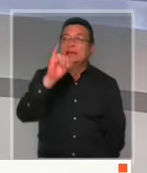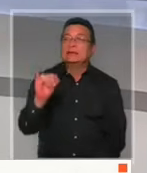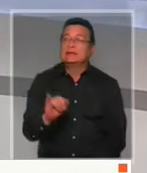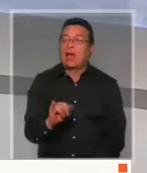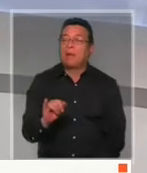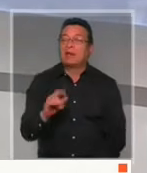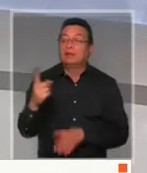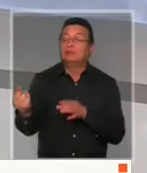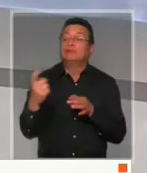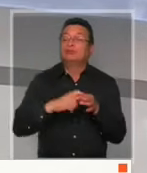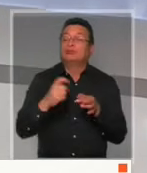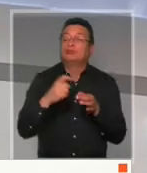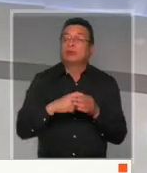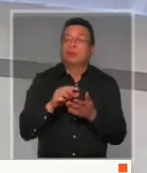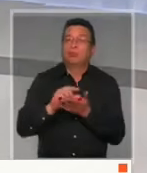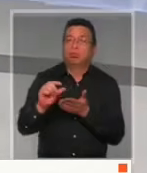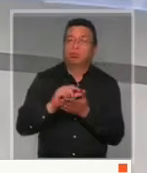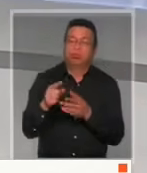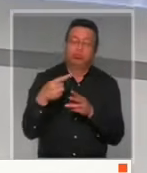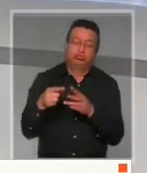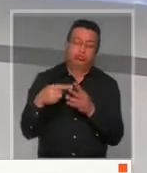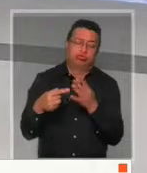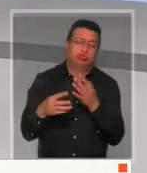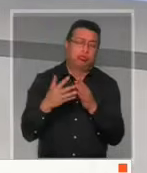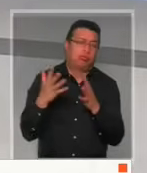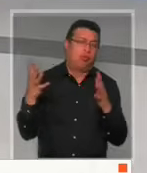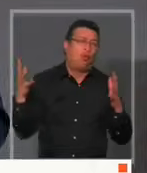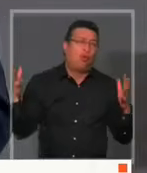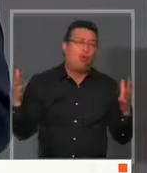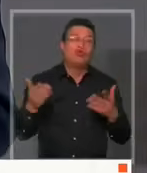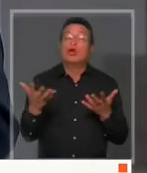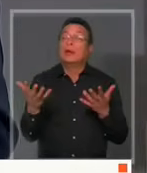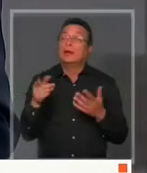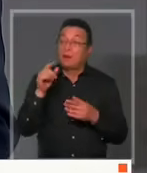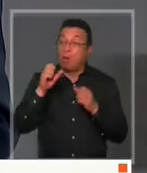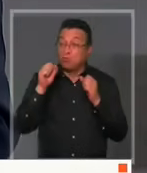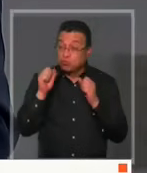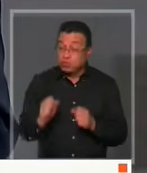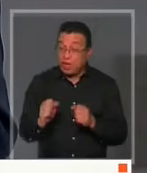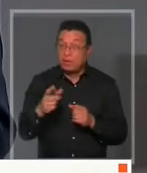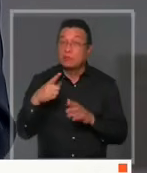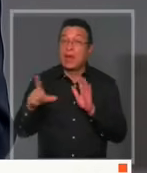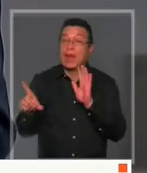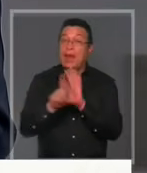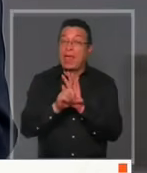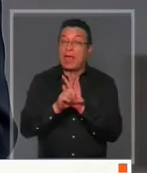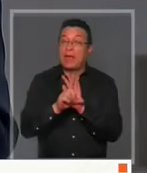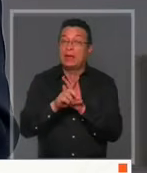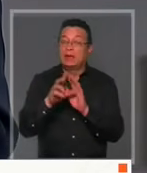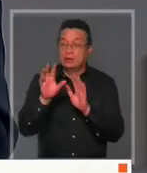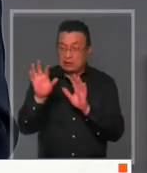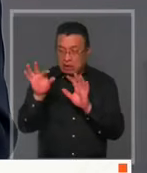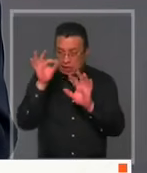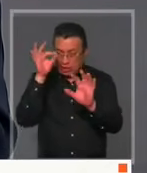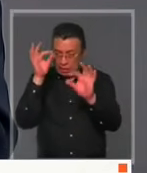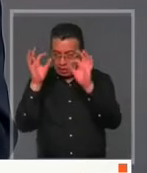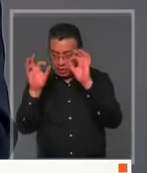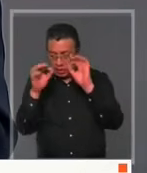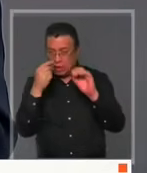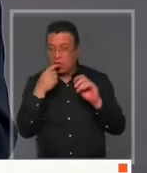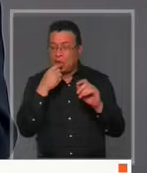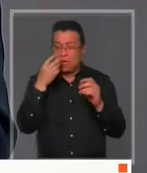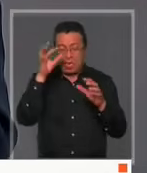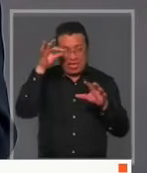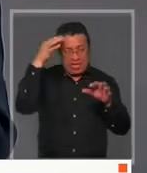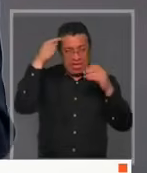los afiliados. ¿Hay alguna posibilidad de que se haga una ley interpretativa